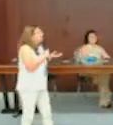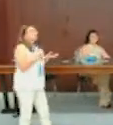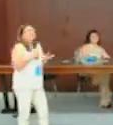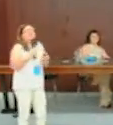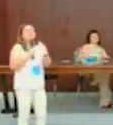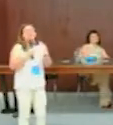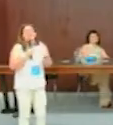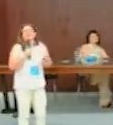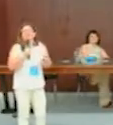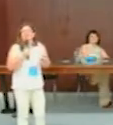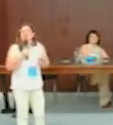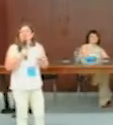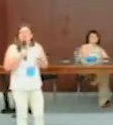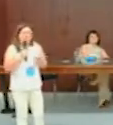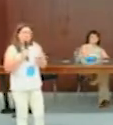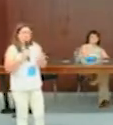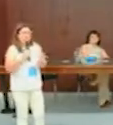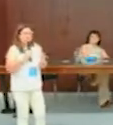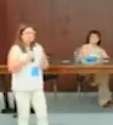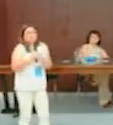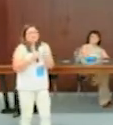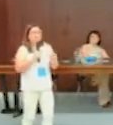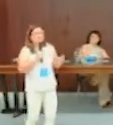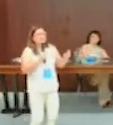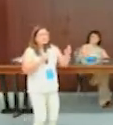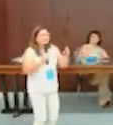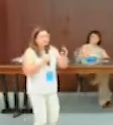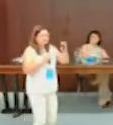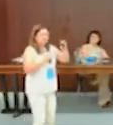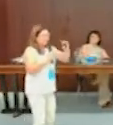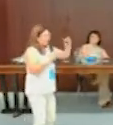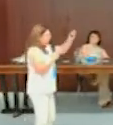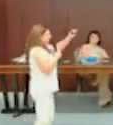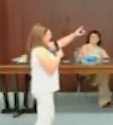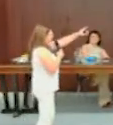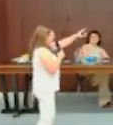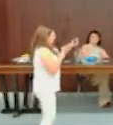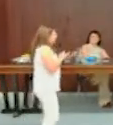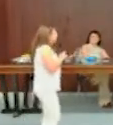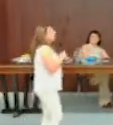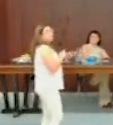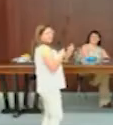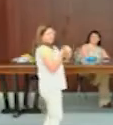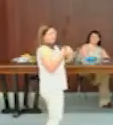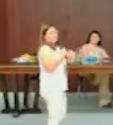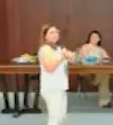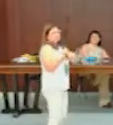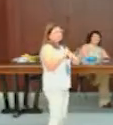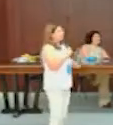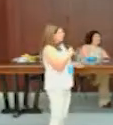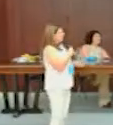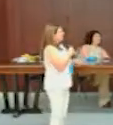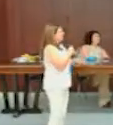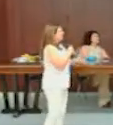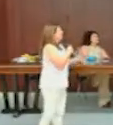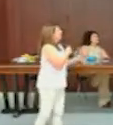Pero eso tenemos que tener en cuenta. Va el familiar, señorita, no, después, haga la cola. Y ahora les voy a mostrar una foto al